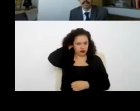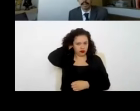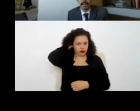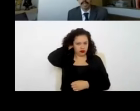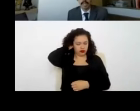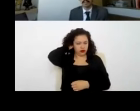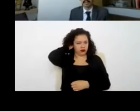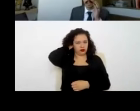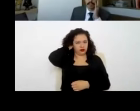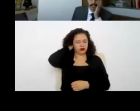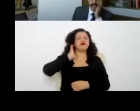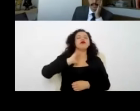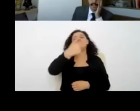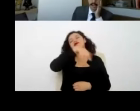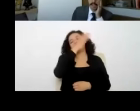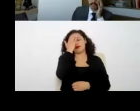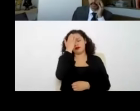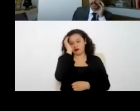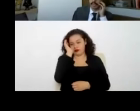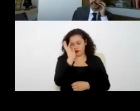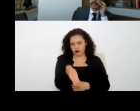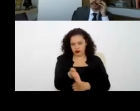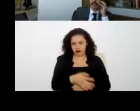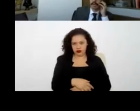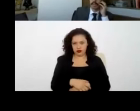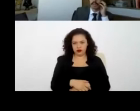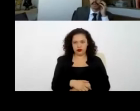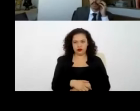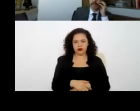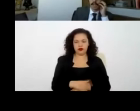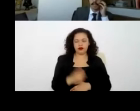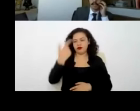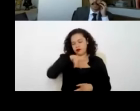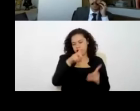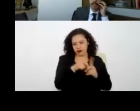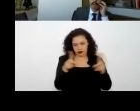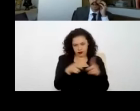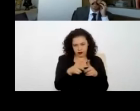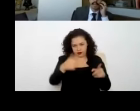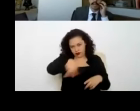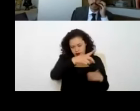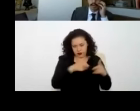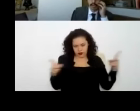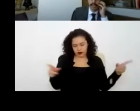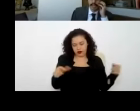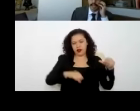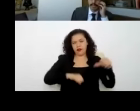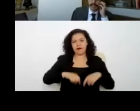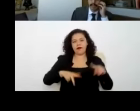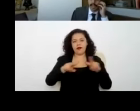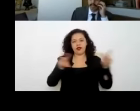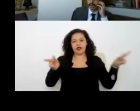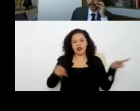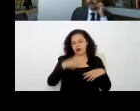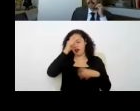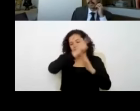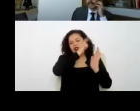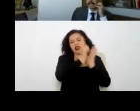Seguramente ya saben también que ustedes están aquí porque ustedes desarrollan una actividad vulnerable bajo esta ley